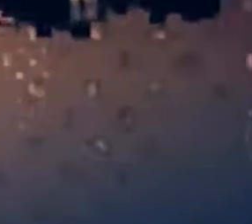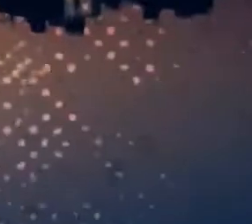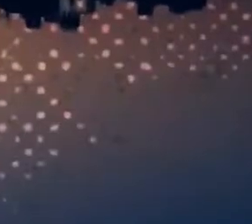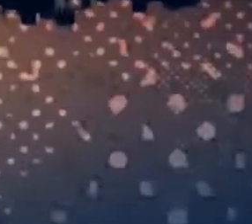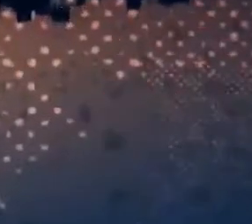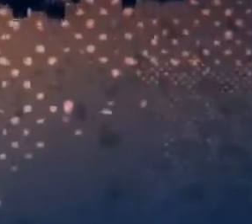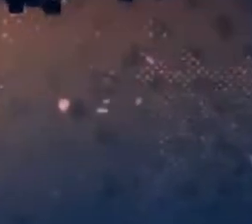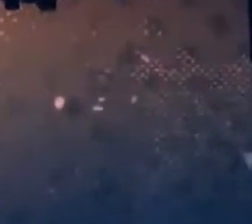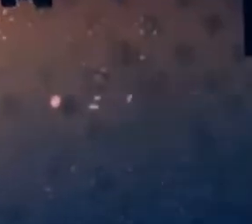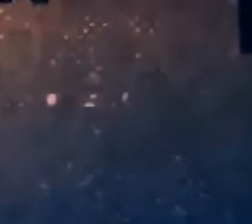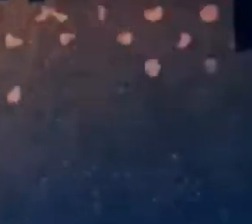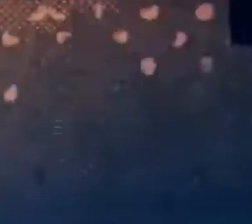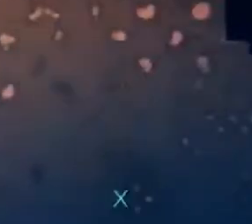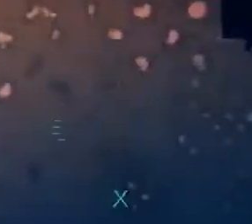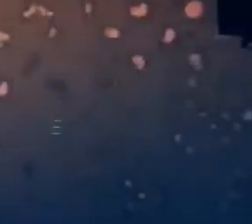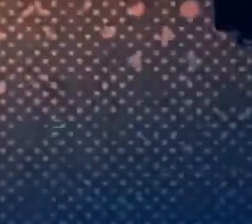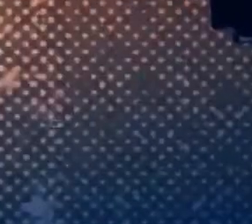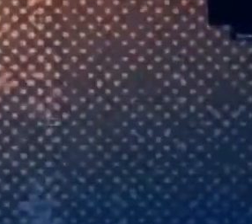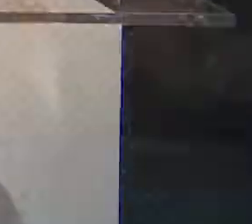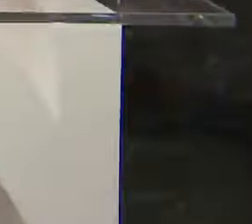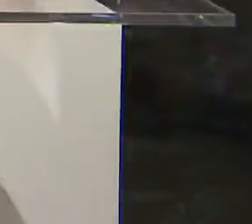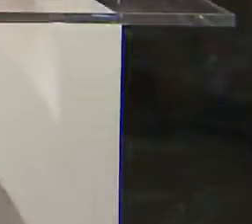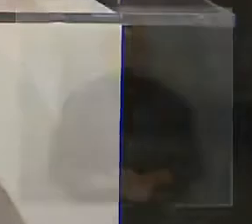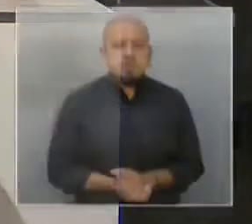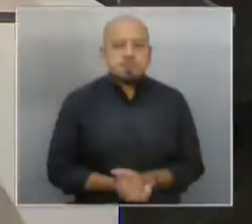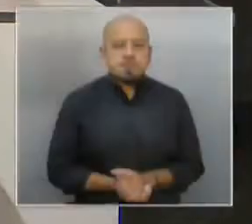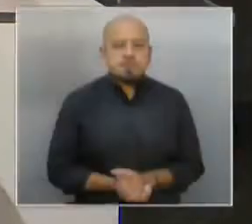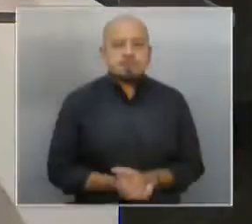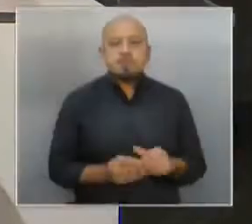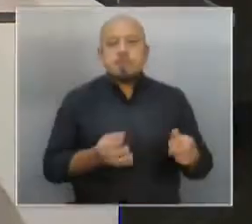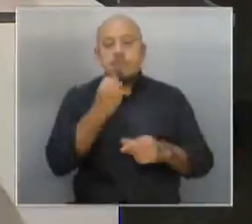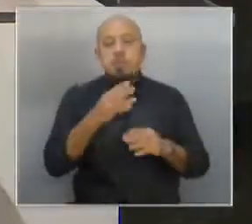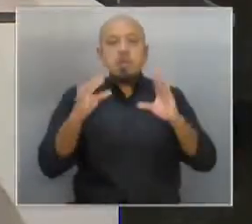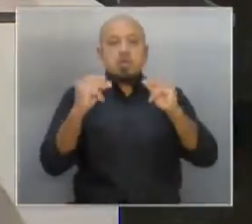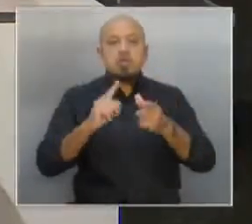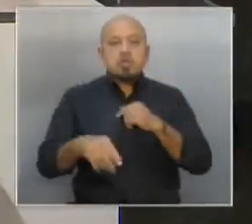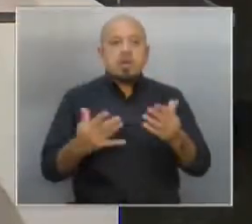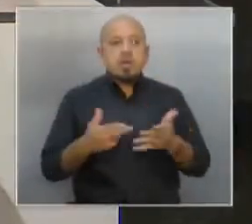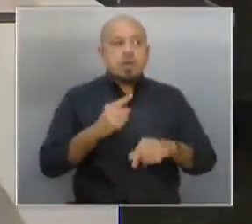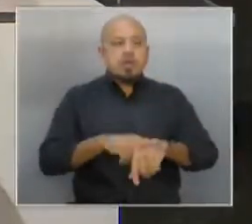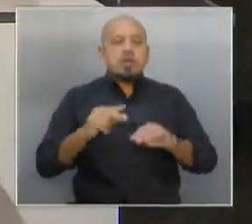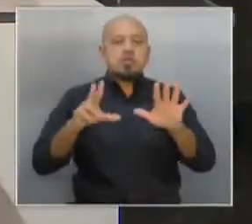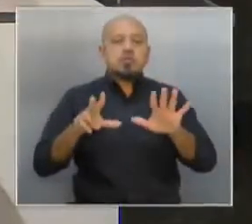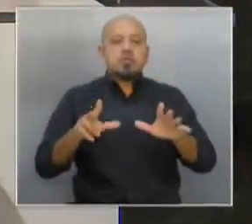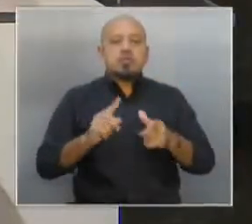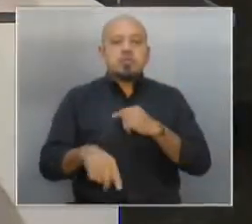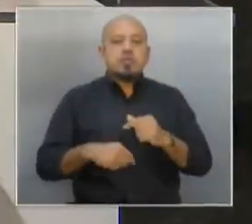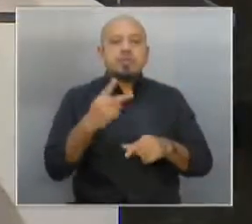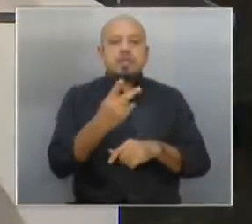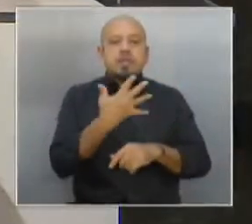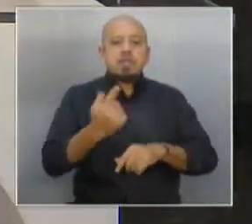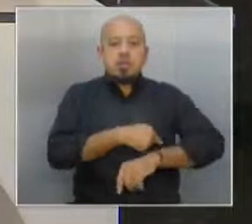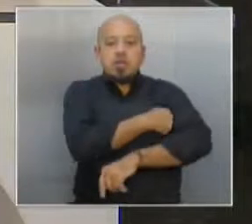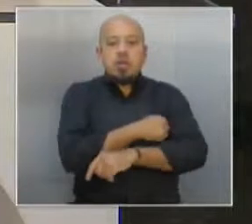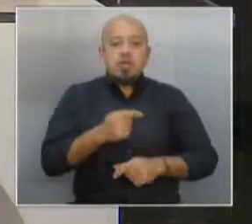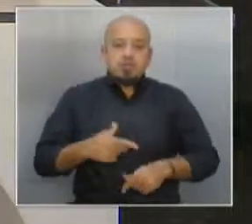entiende. Todo lo mejor que tenemos. Muy buenas noches, 20 horas 10 minutos, 25 grados. Les